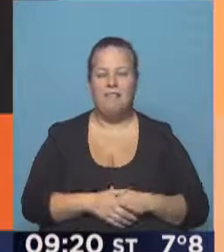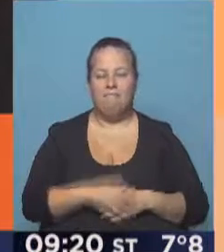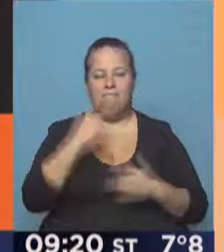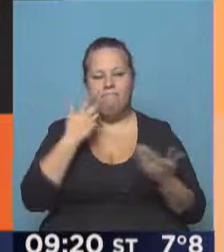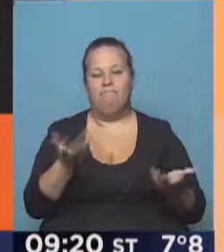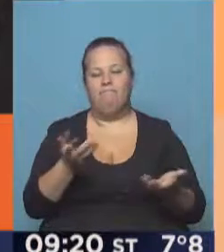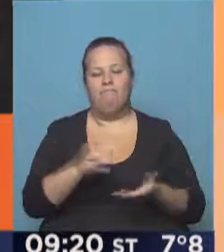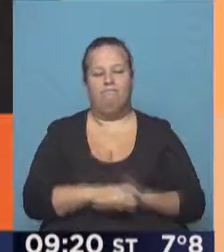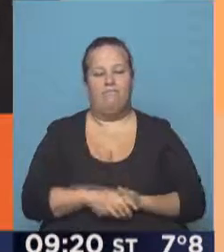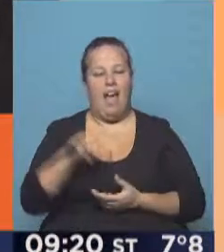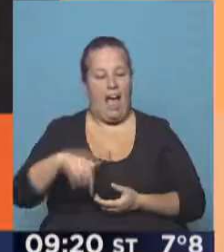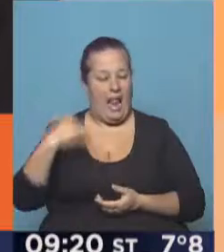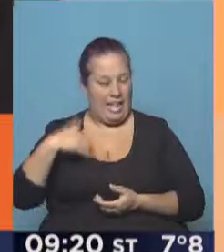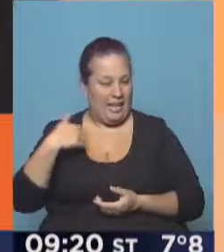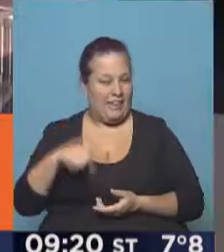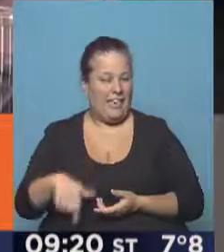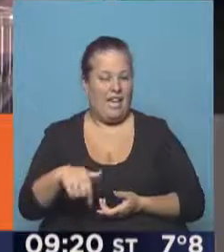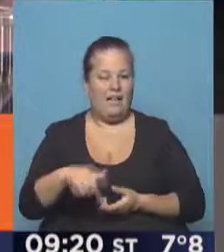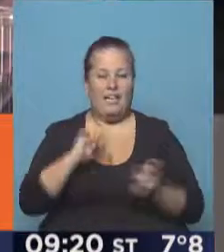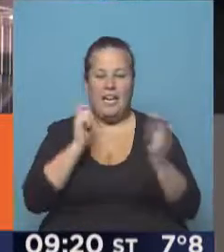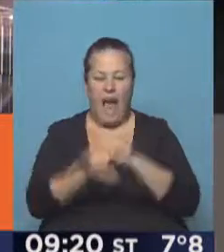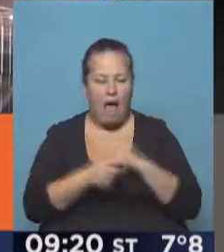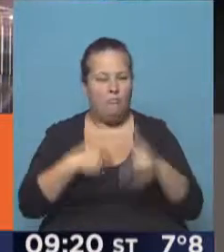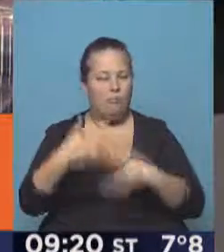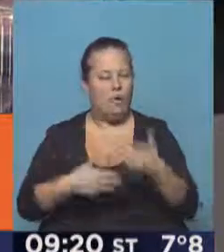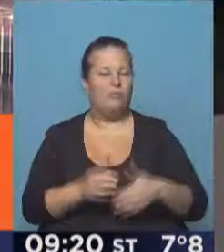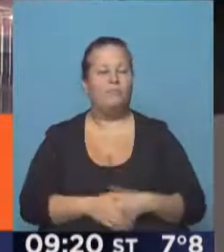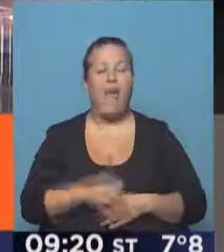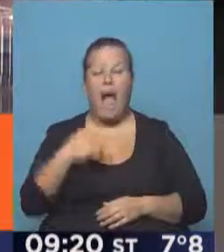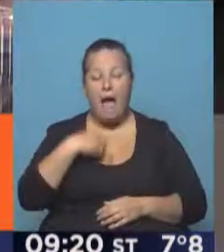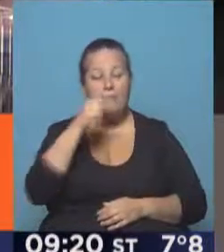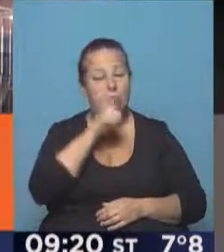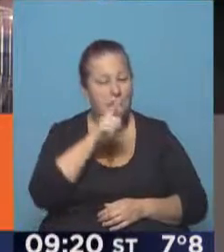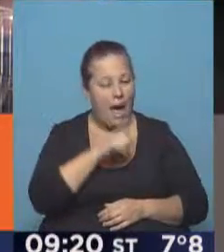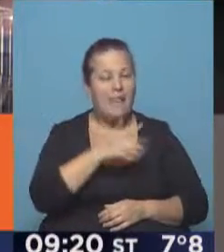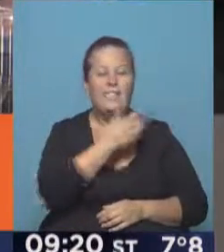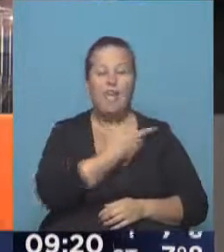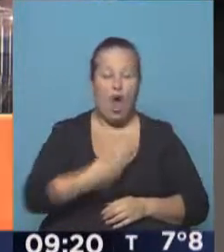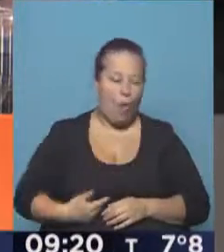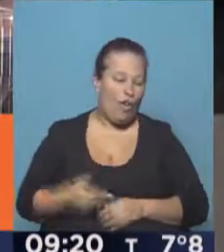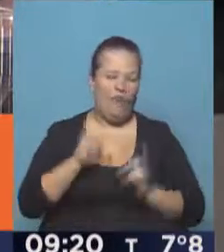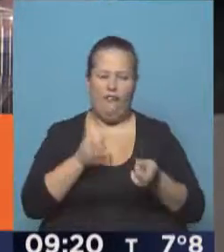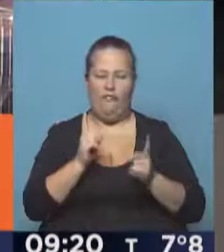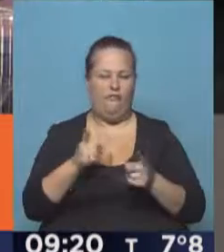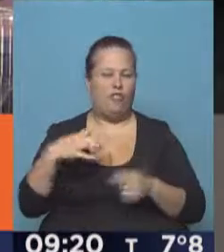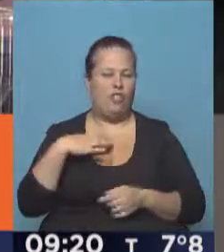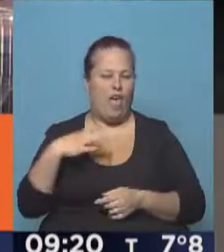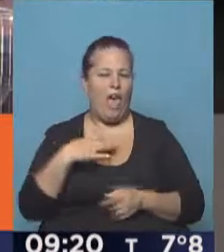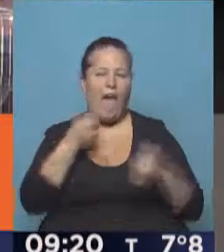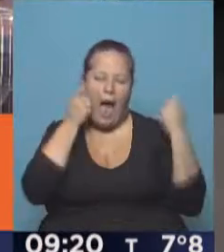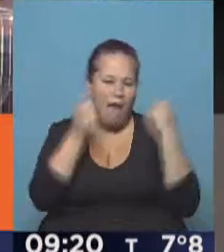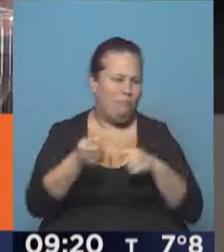conocer en Argentina hoy por hoy en estos cambios, con estos cambios? A mí me parece que el gobierno sigue teniendo un